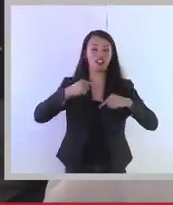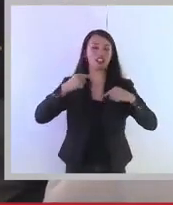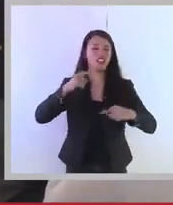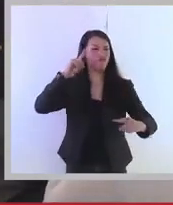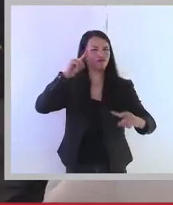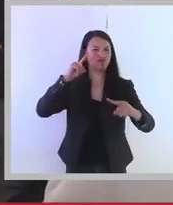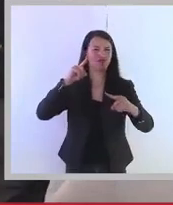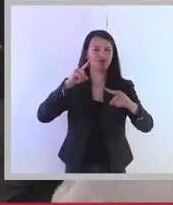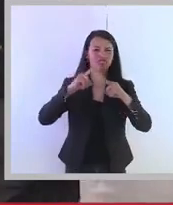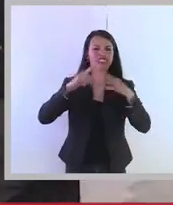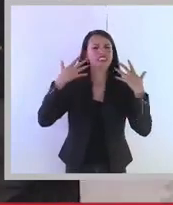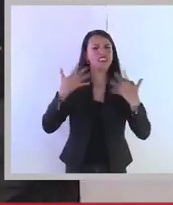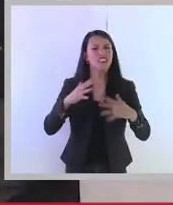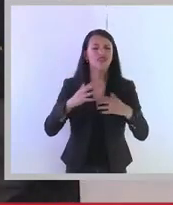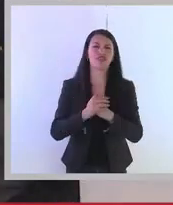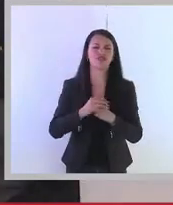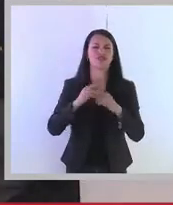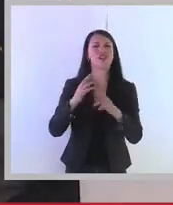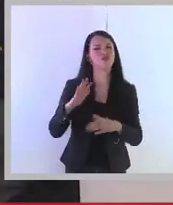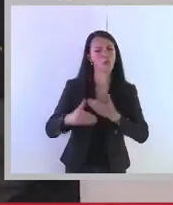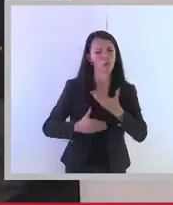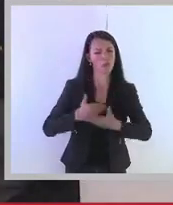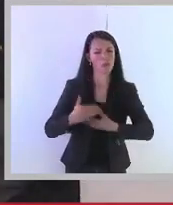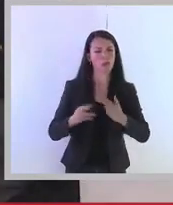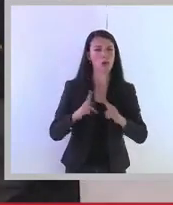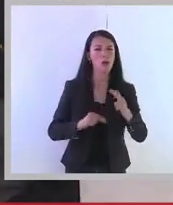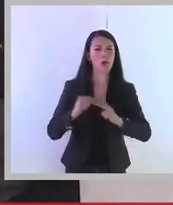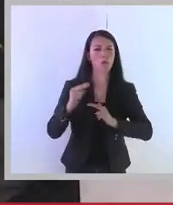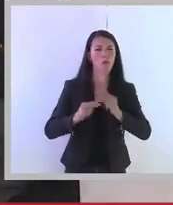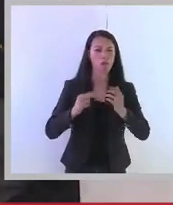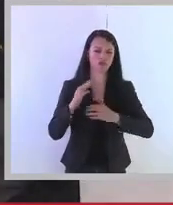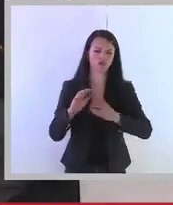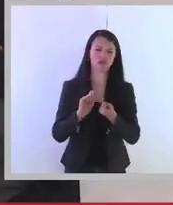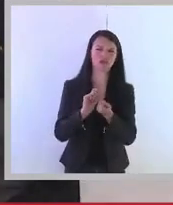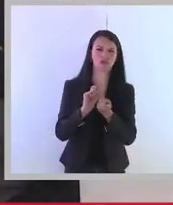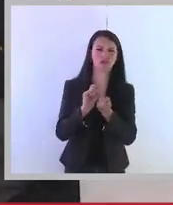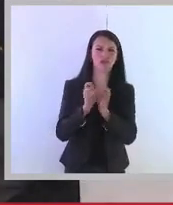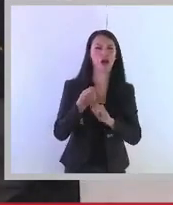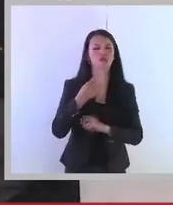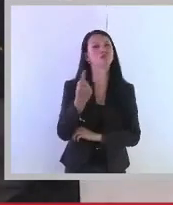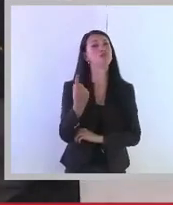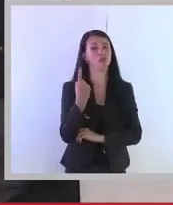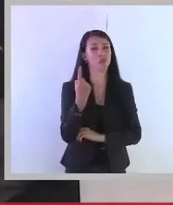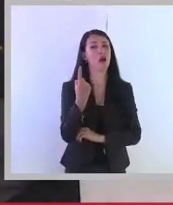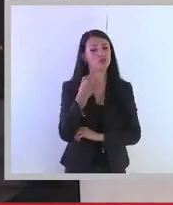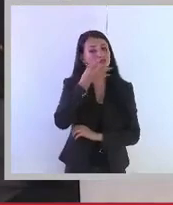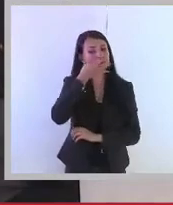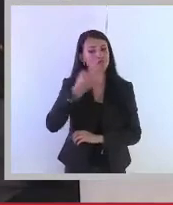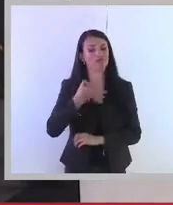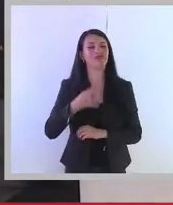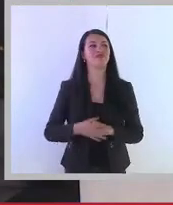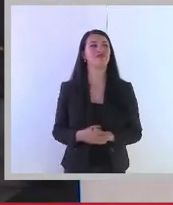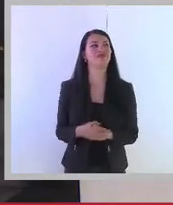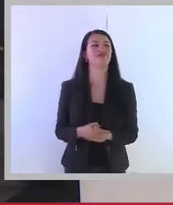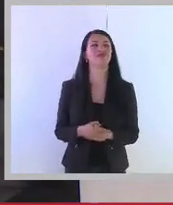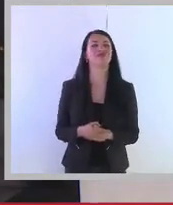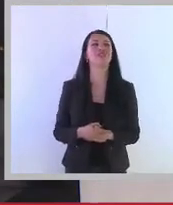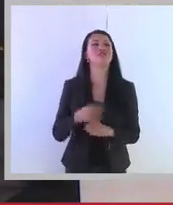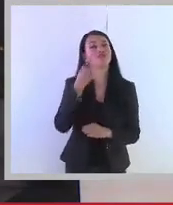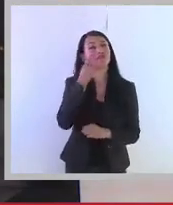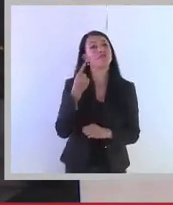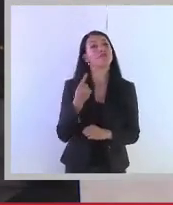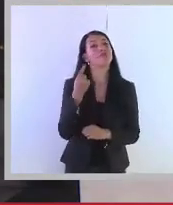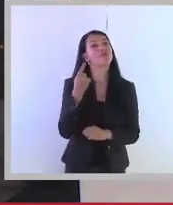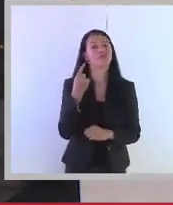que tenemos de reconstruir las verdaderas políticas para el cambio. Lo primero que yo